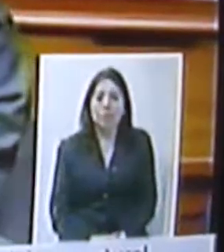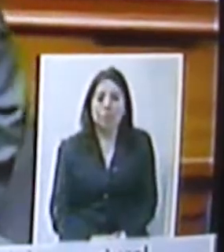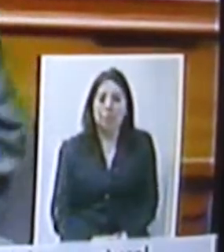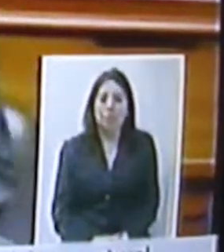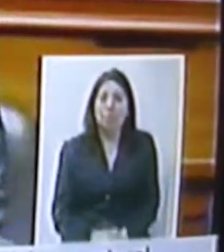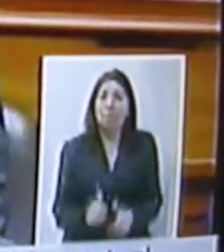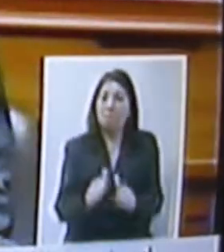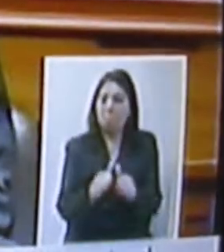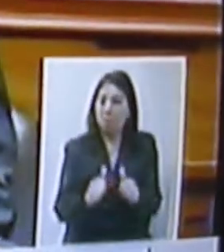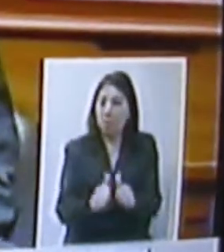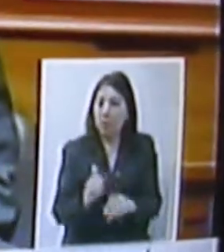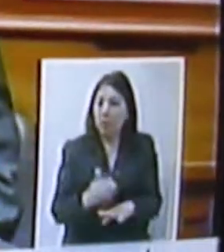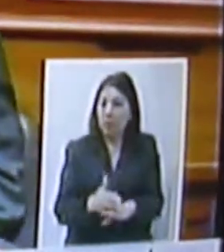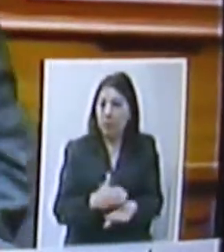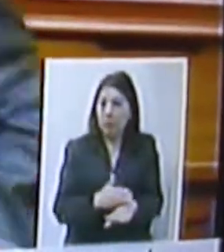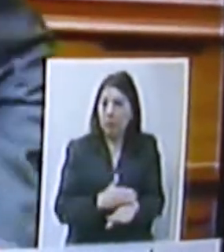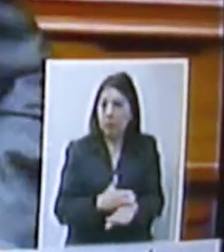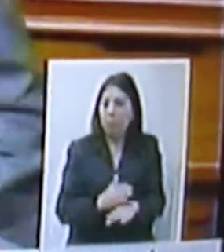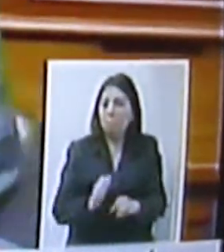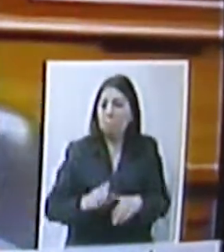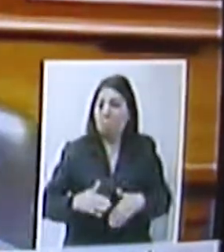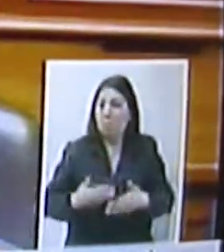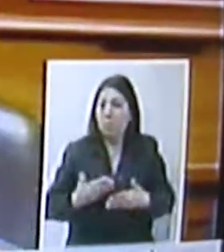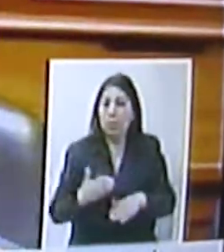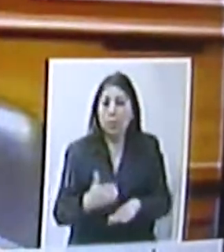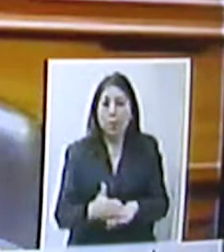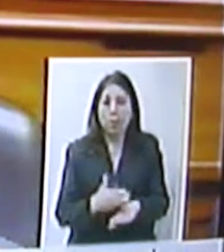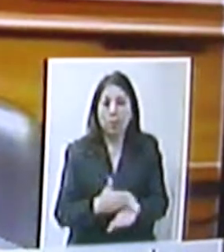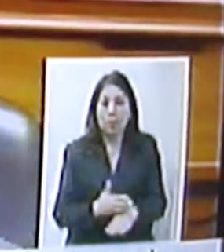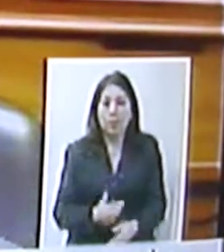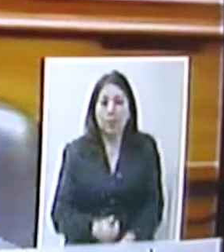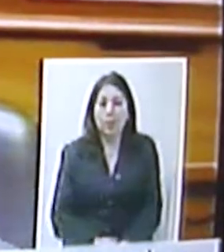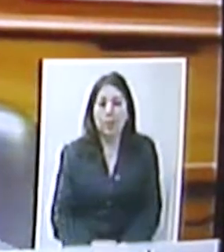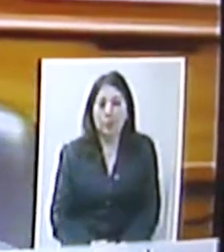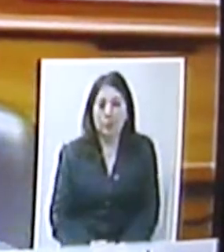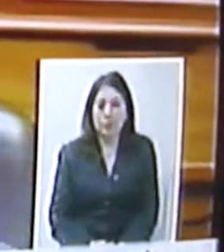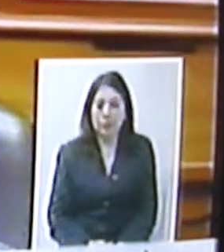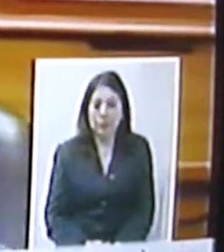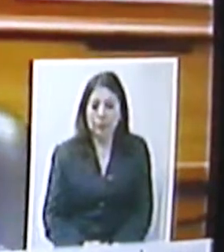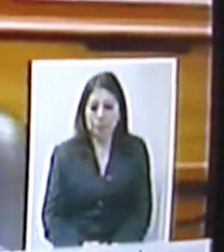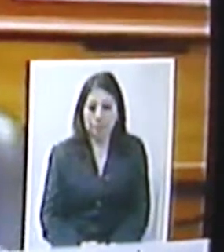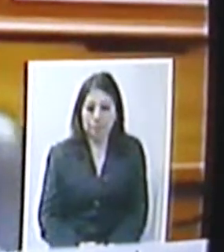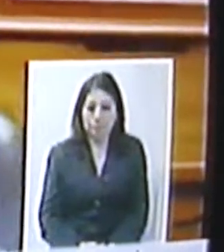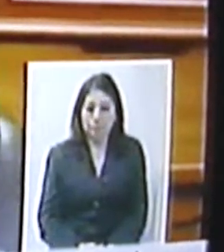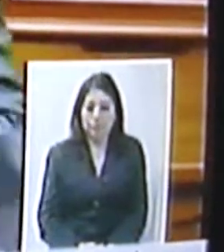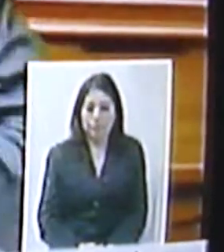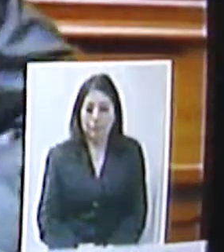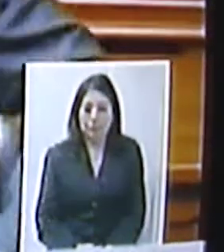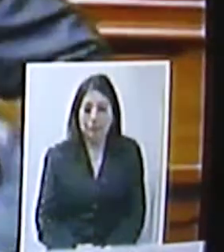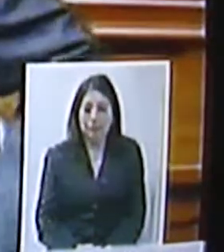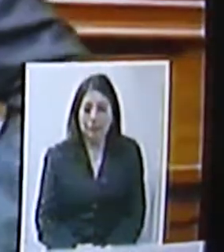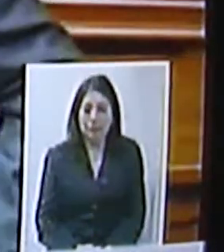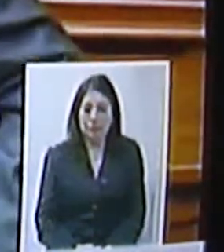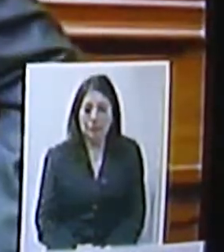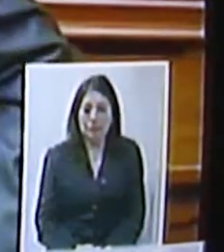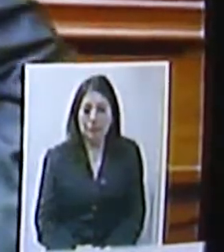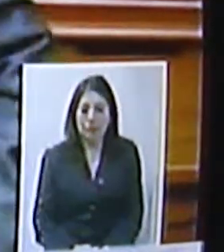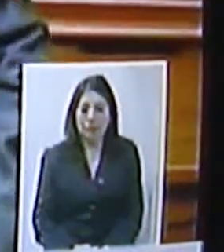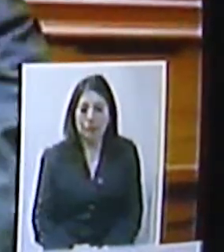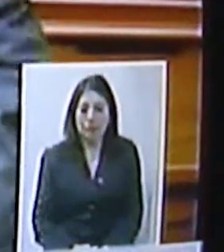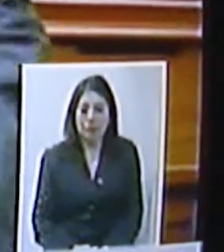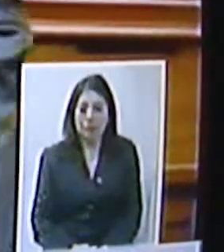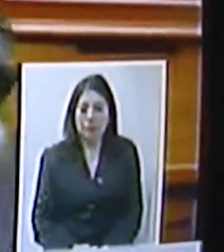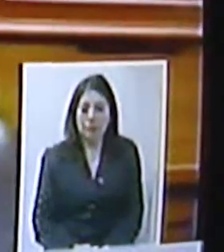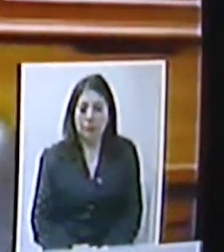al modelo de desarrollo, que conciernen a las posibilidades de desarrollo. En segundo término, señor